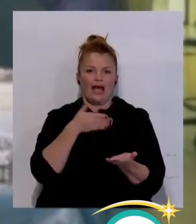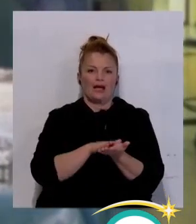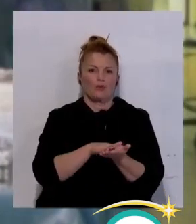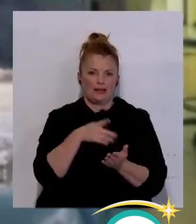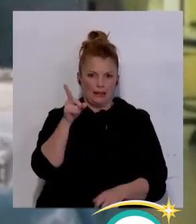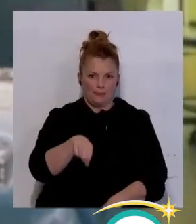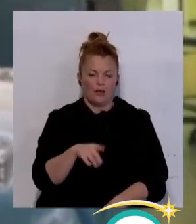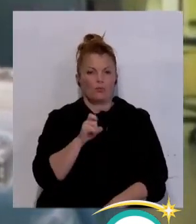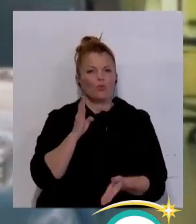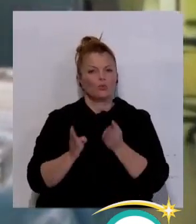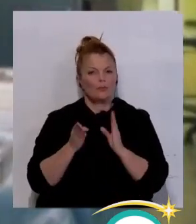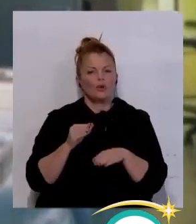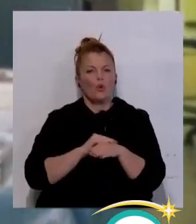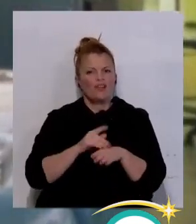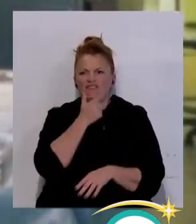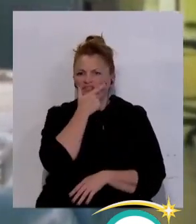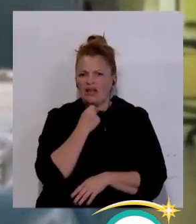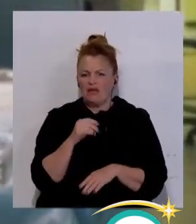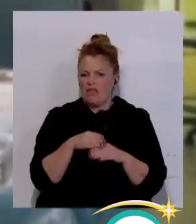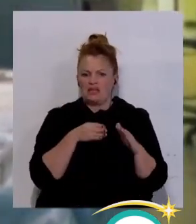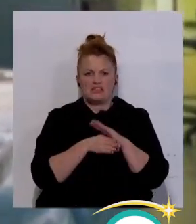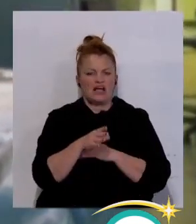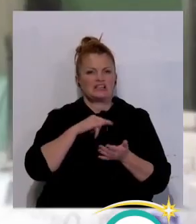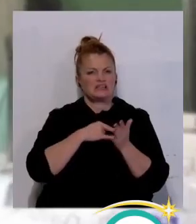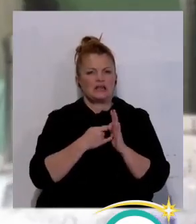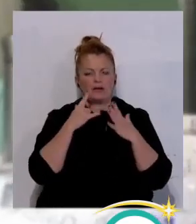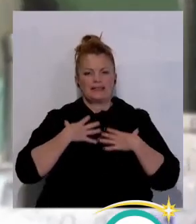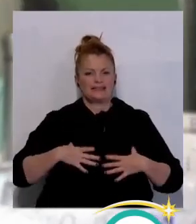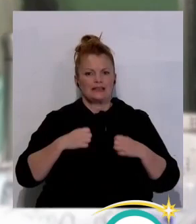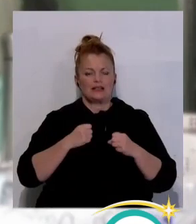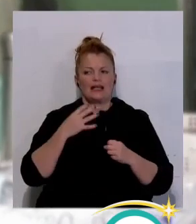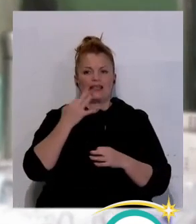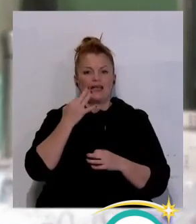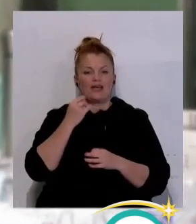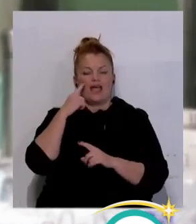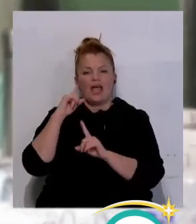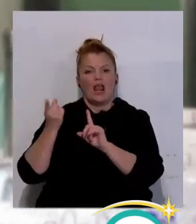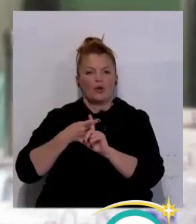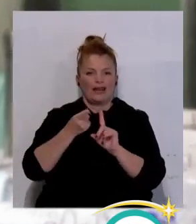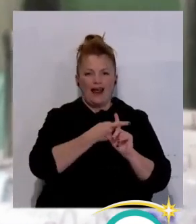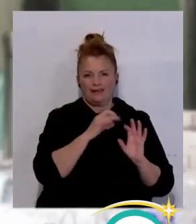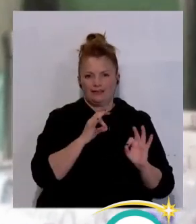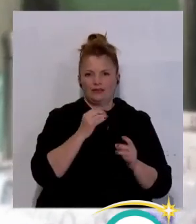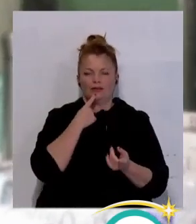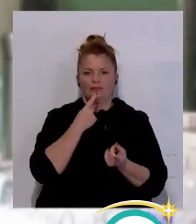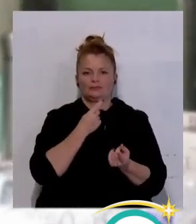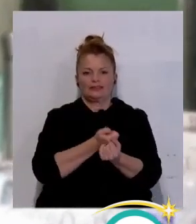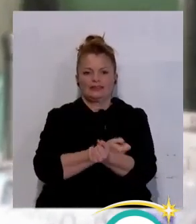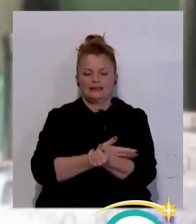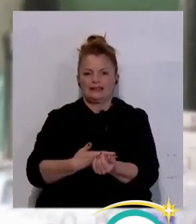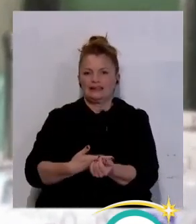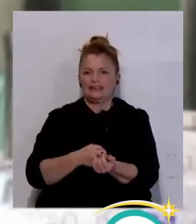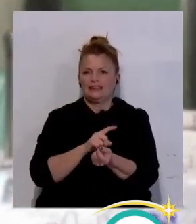es un tratamiento que cura, fácilmente accesible al sistema sanitario. Lo que tenemos que hacer es diagnosticar. Realmente las transfusiones, pues obviamente hay